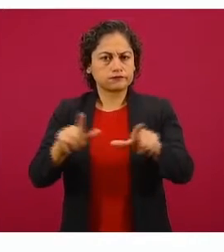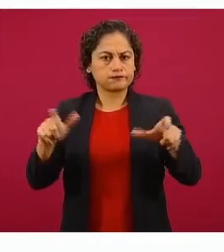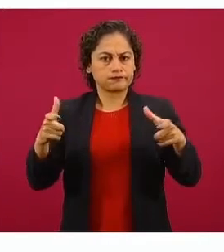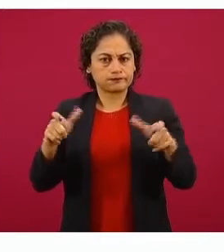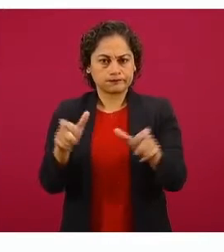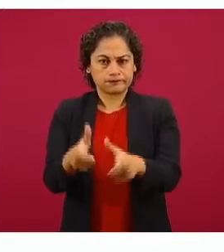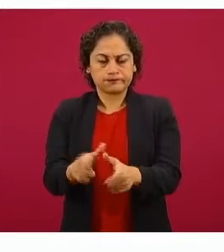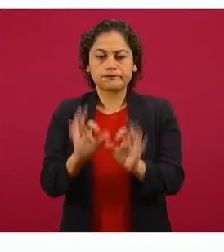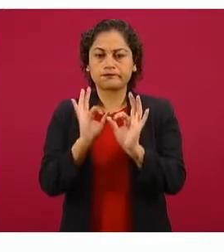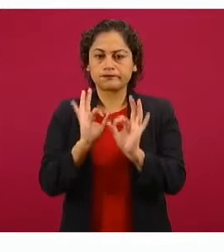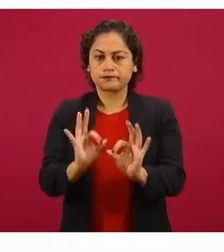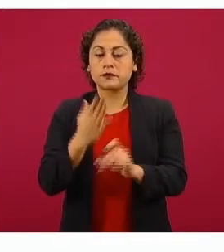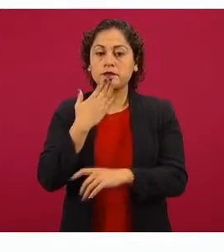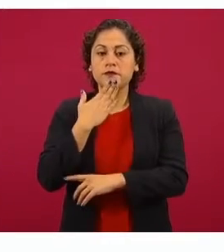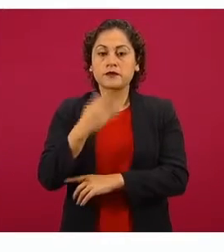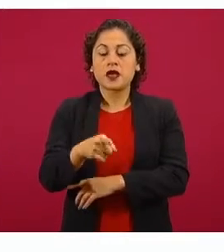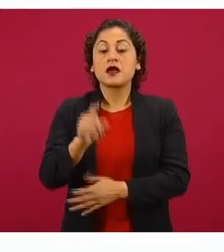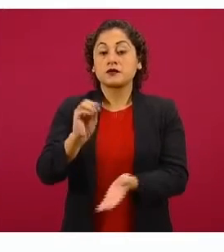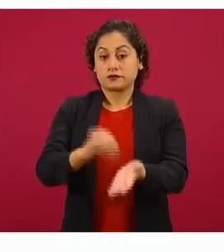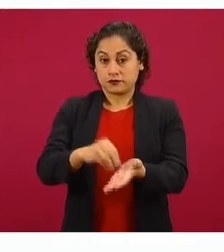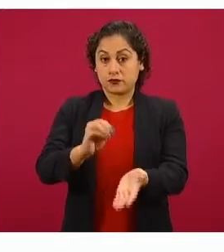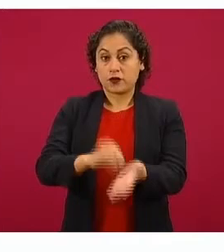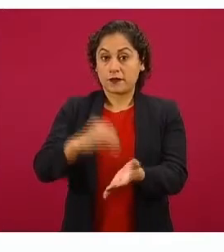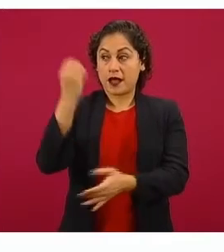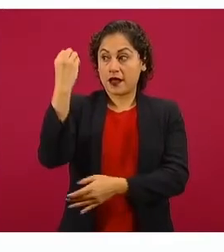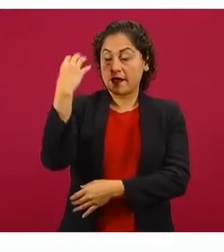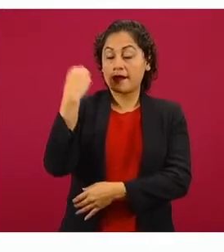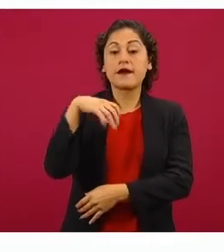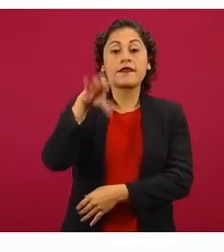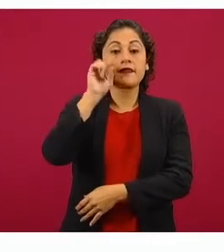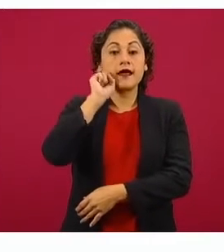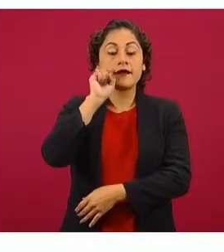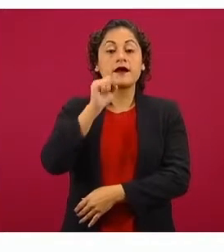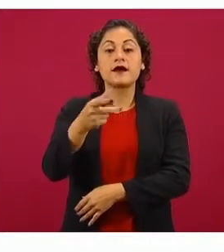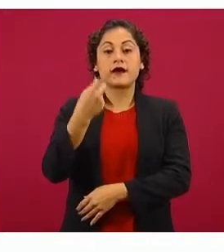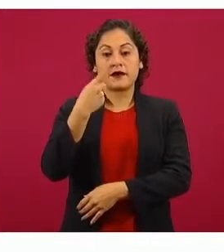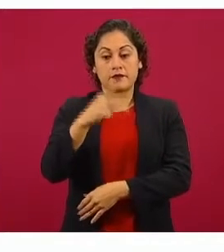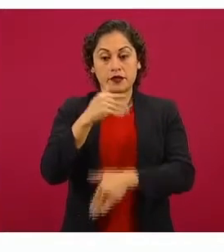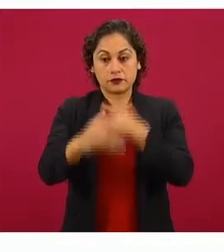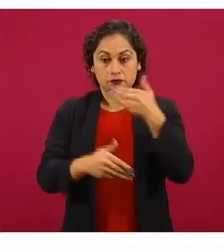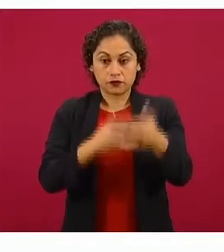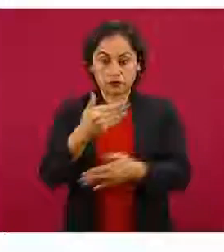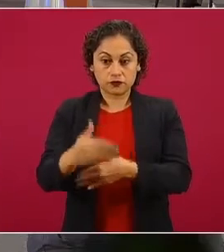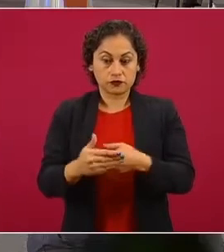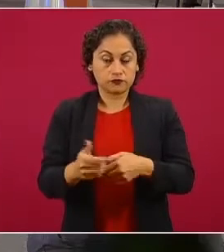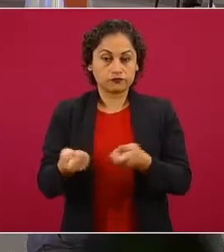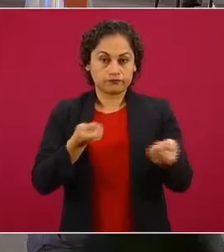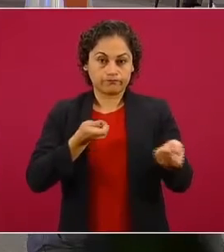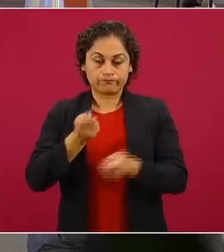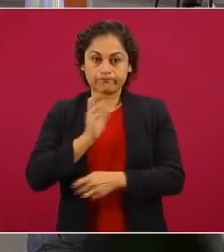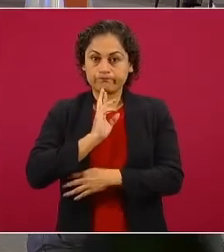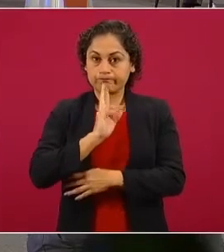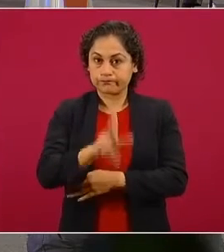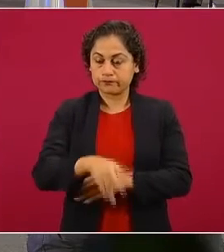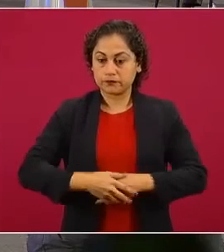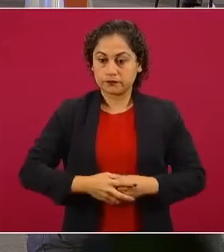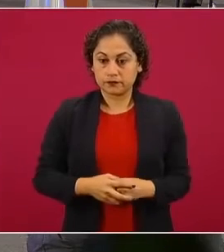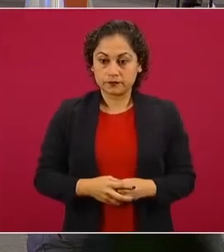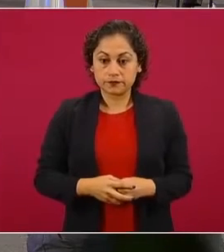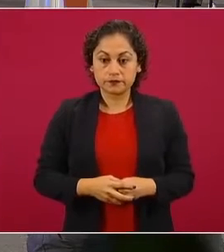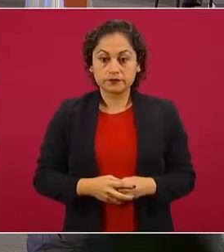buen curso. Todavía está en semáforo naranja, pero en general va en un buen progreso de control epidémico.